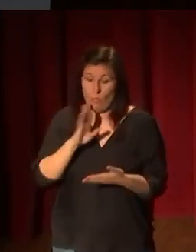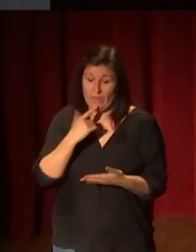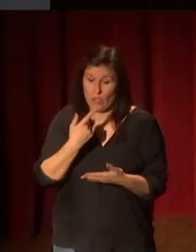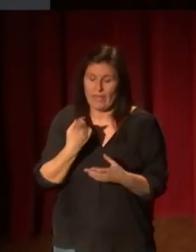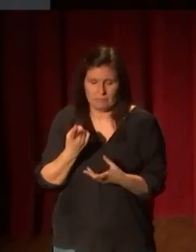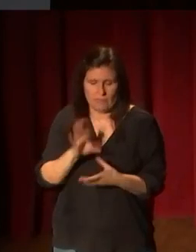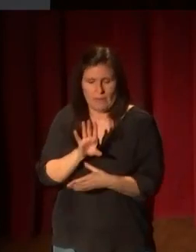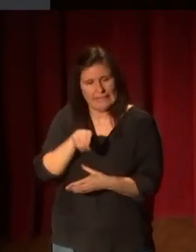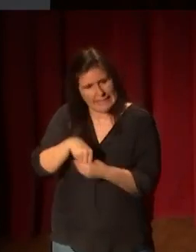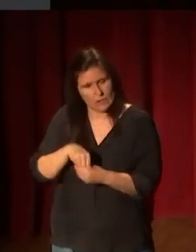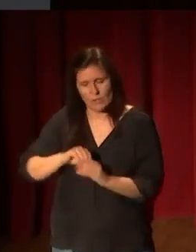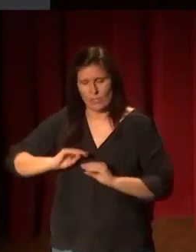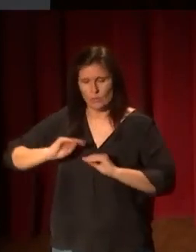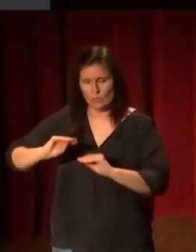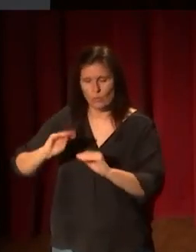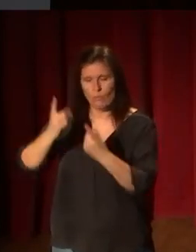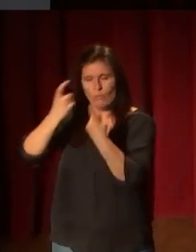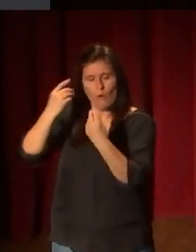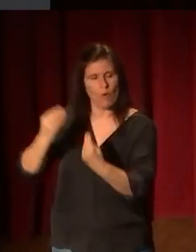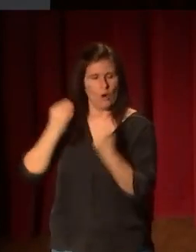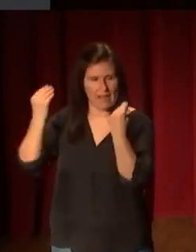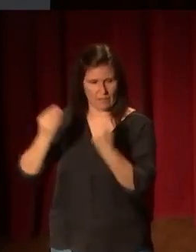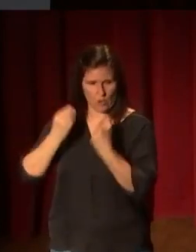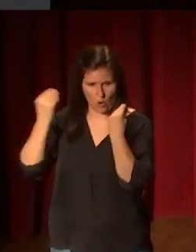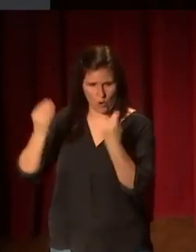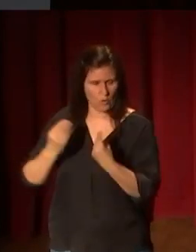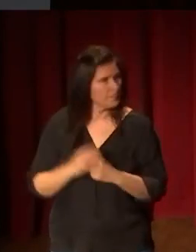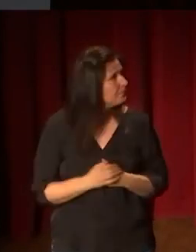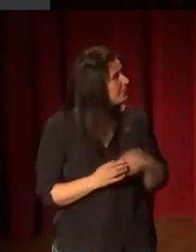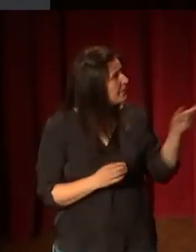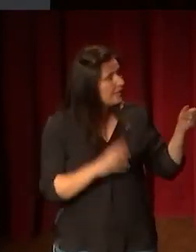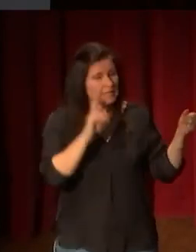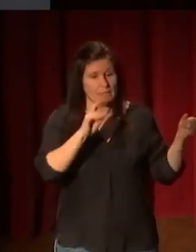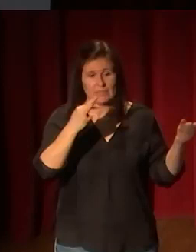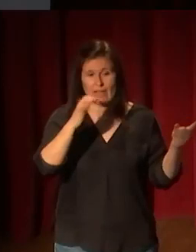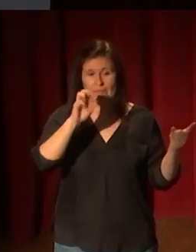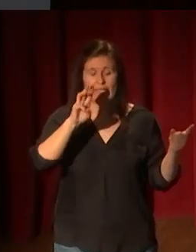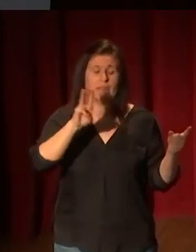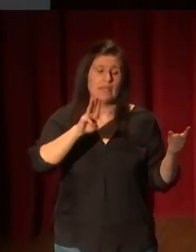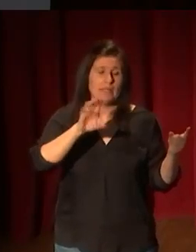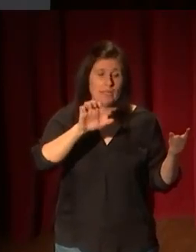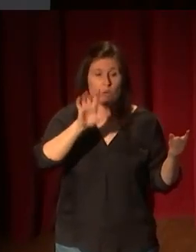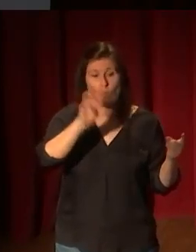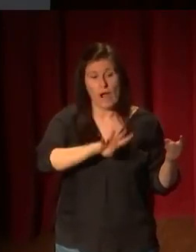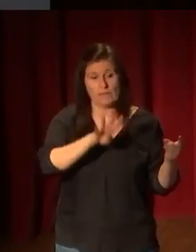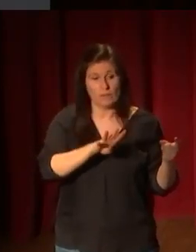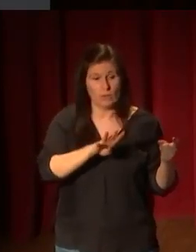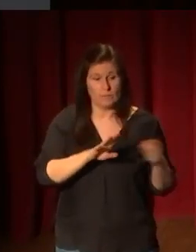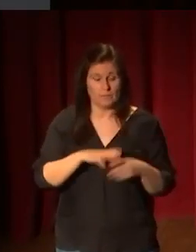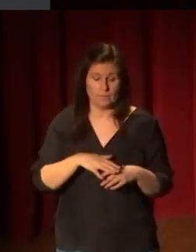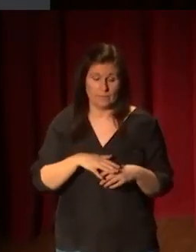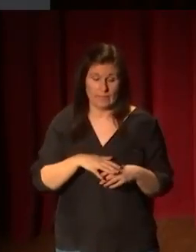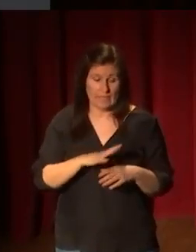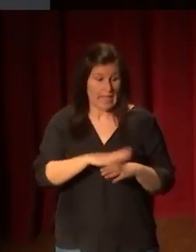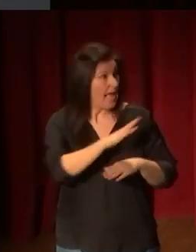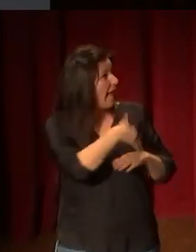formaban parte de su propia formación vemos a felipe cuarto al lado de la magnífica entrada que hizo